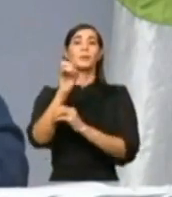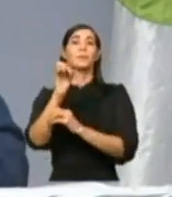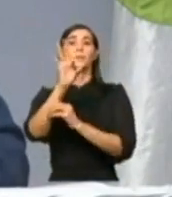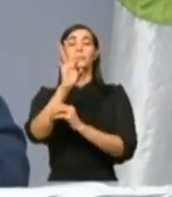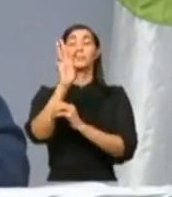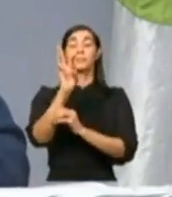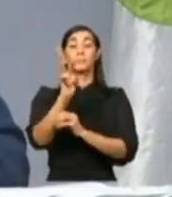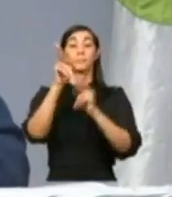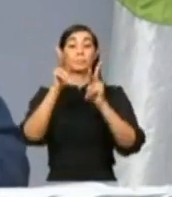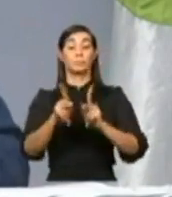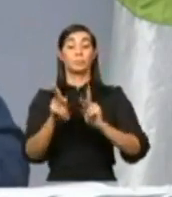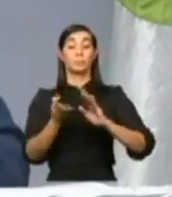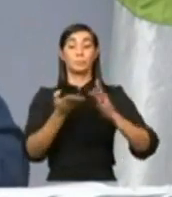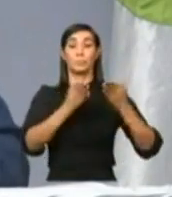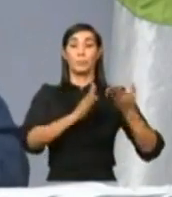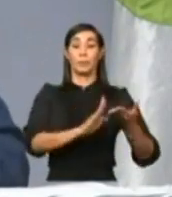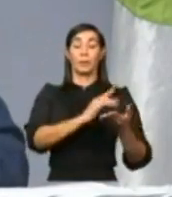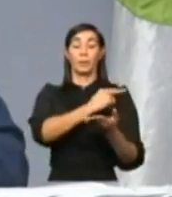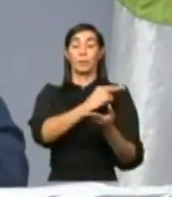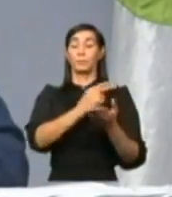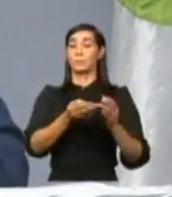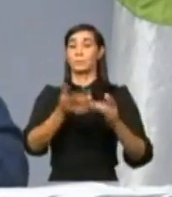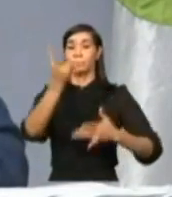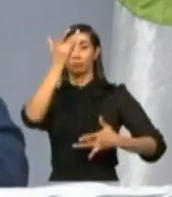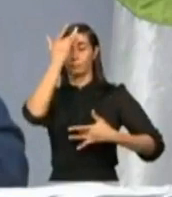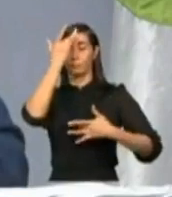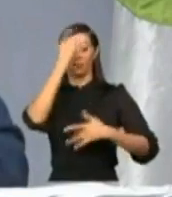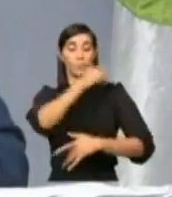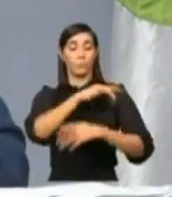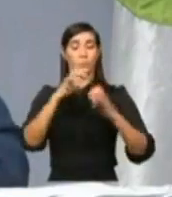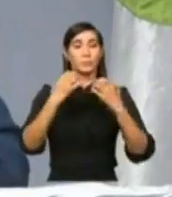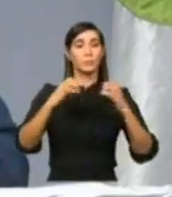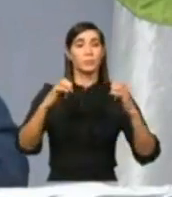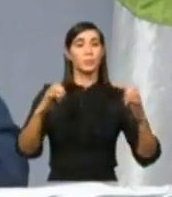596 personas hospitalizadas, de las cuales